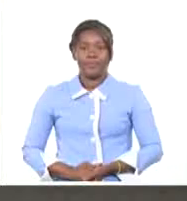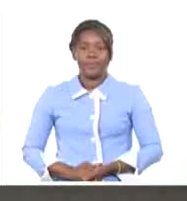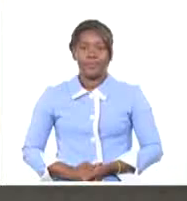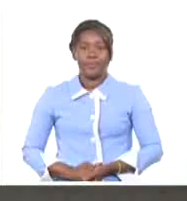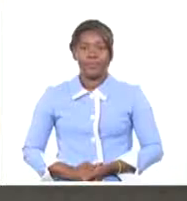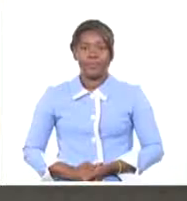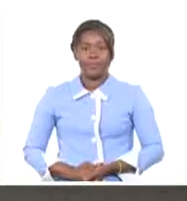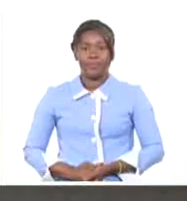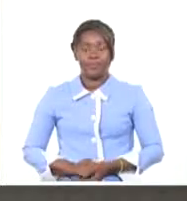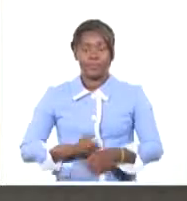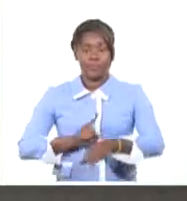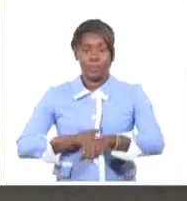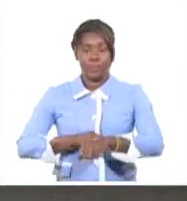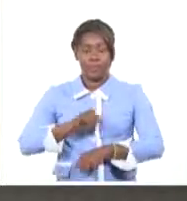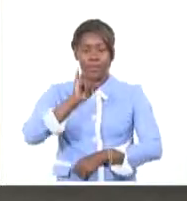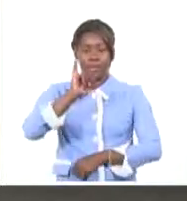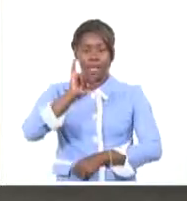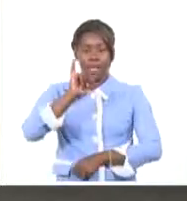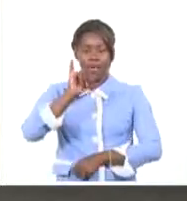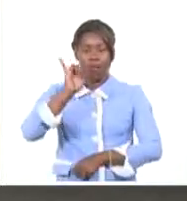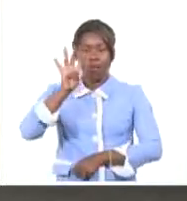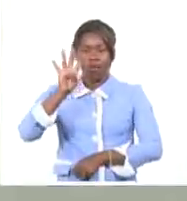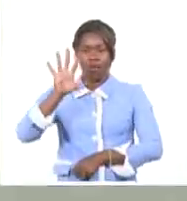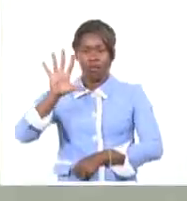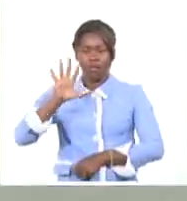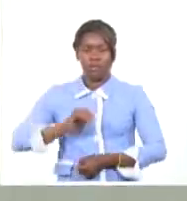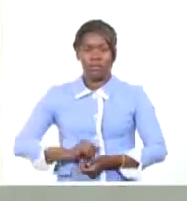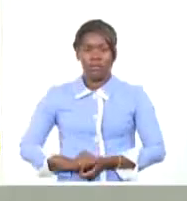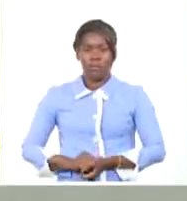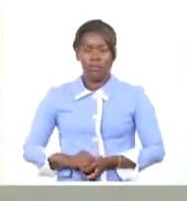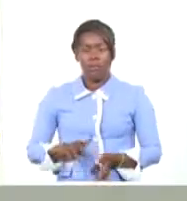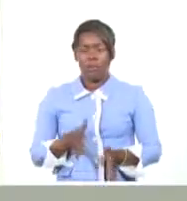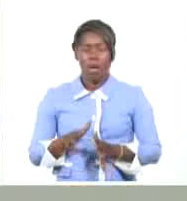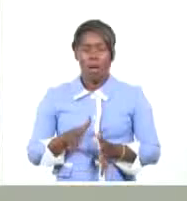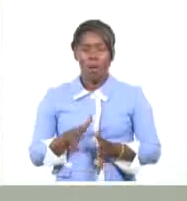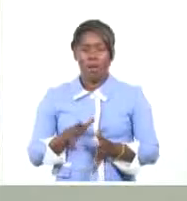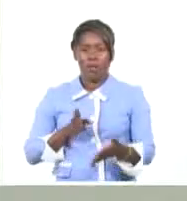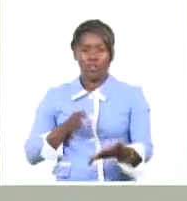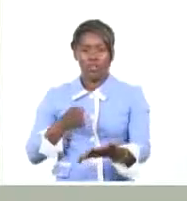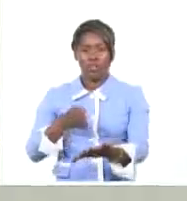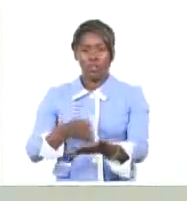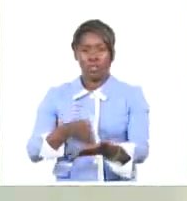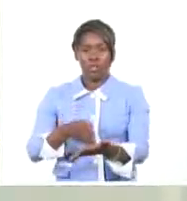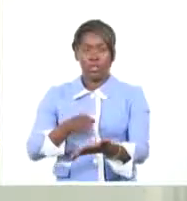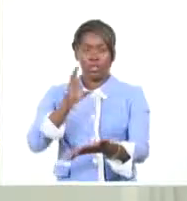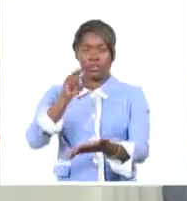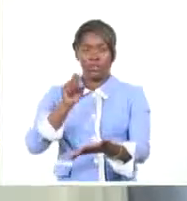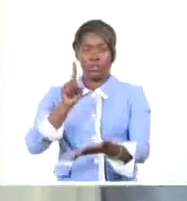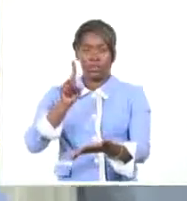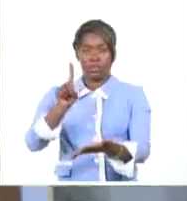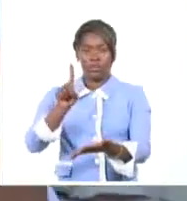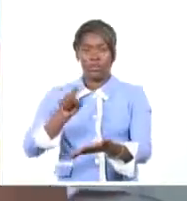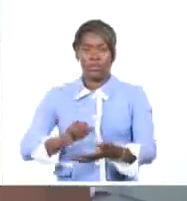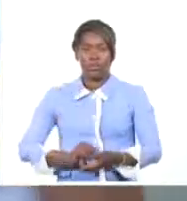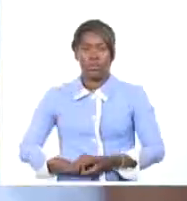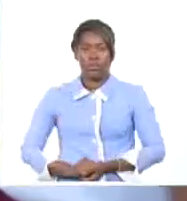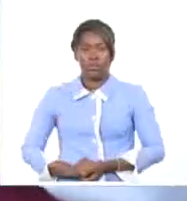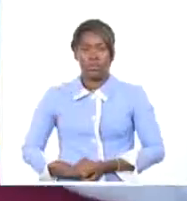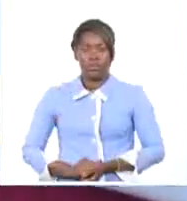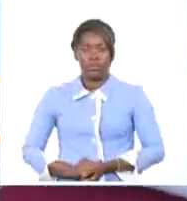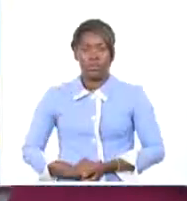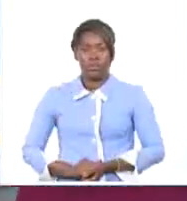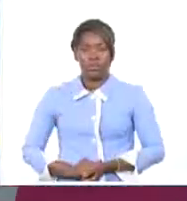Justo a las 6:45 de la mañana llegó Alexia al Colegio 1 de la circunscripción 63 en Plaza de la